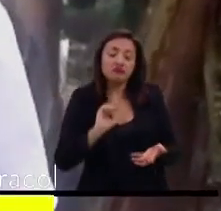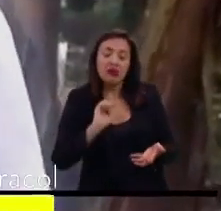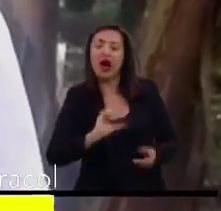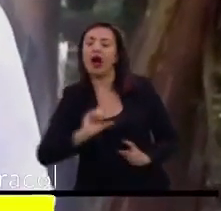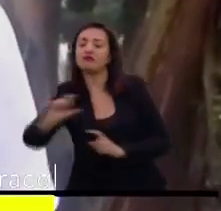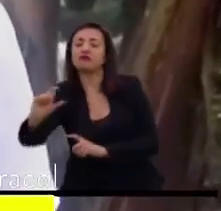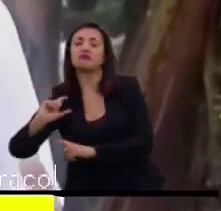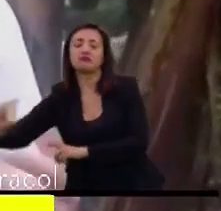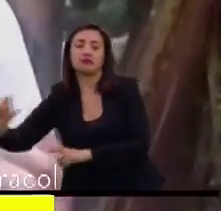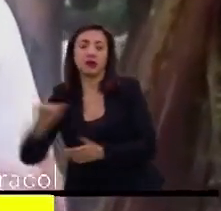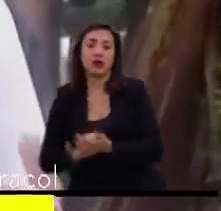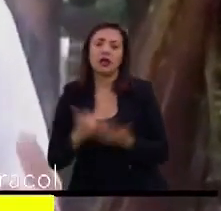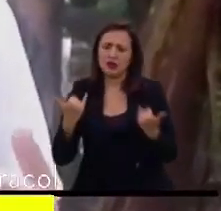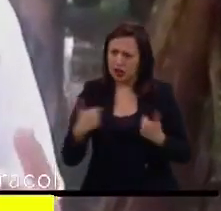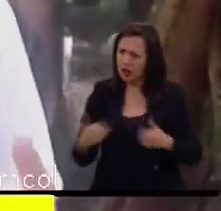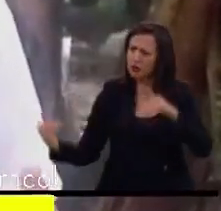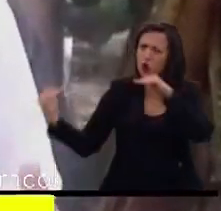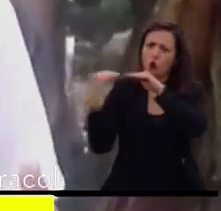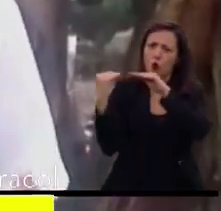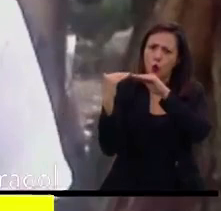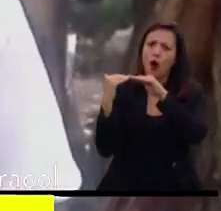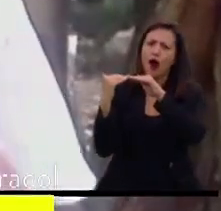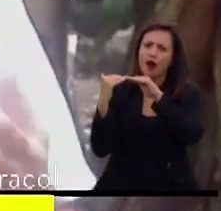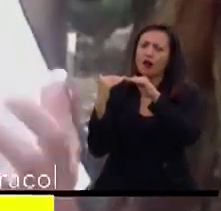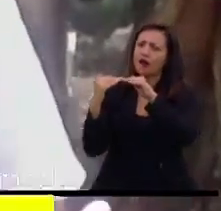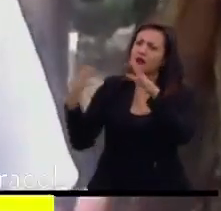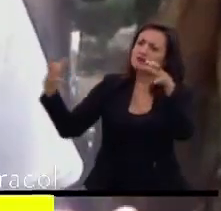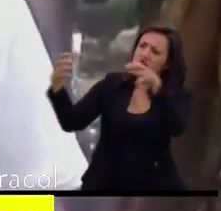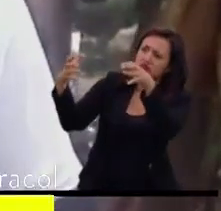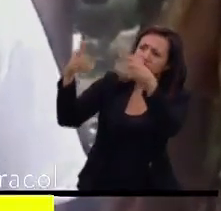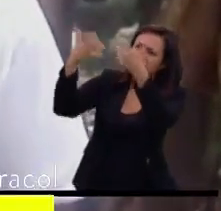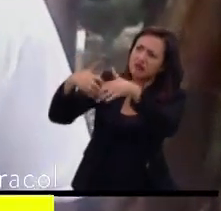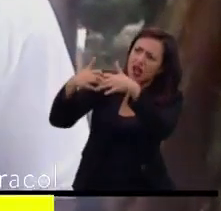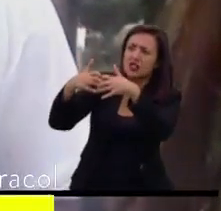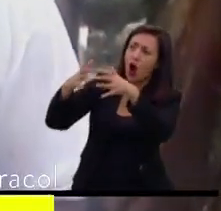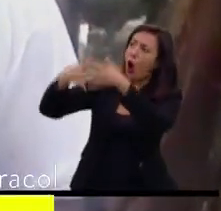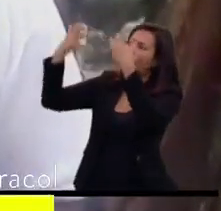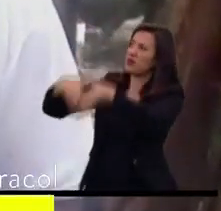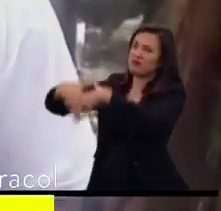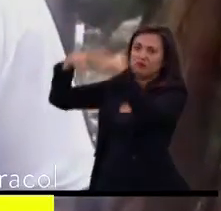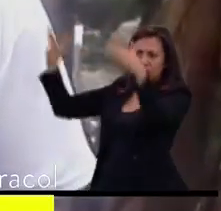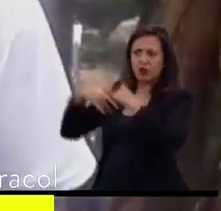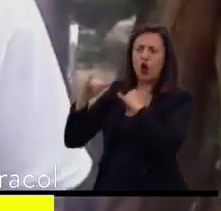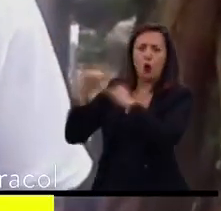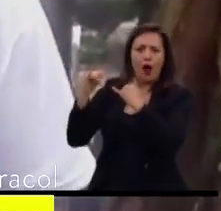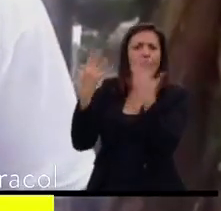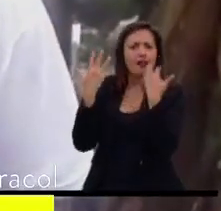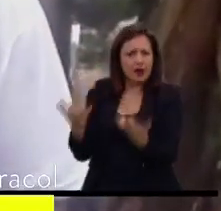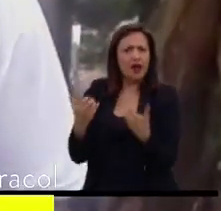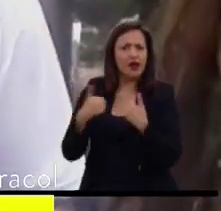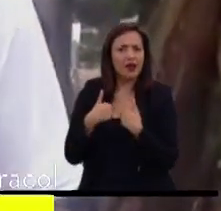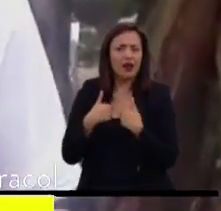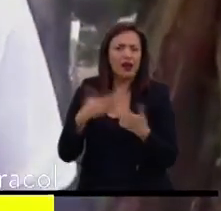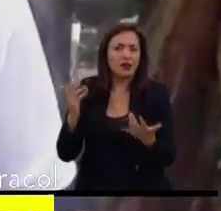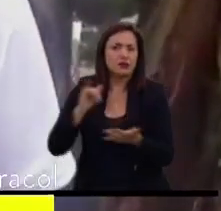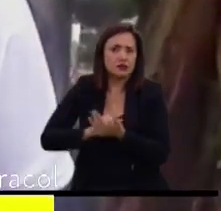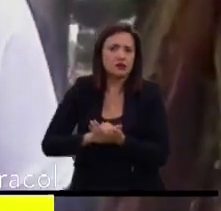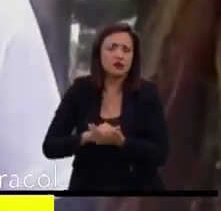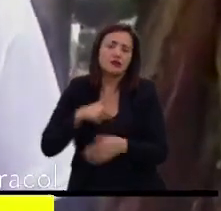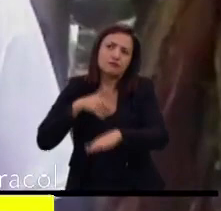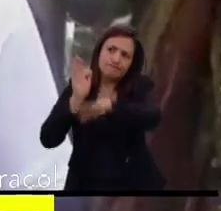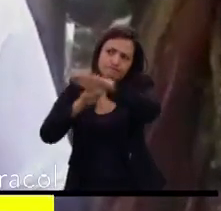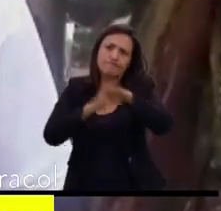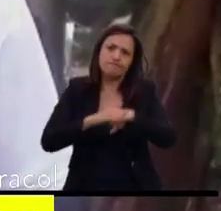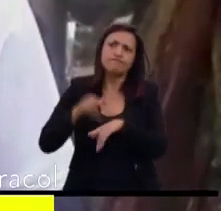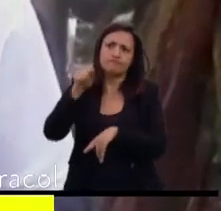mismas condiciones con los medianos y con los grandes productores o agroindustriales, como comúnmente se llaman. Entonces, ese es el llamado que